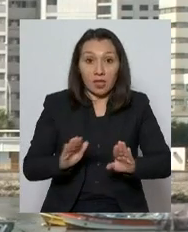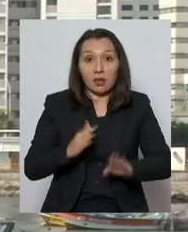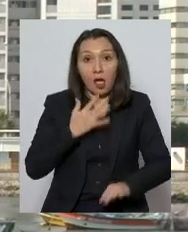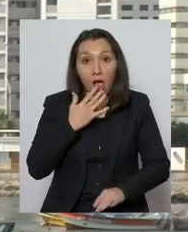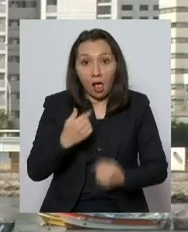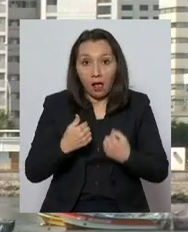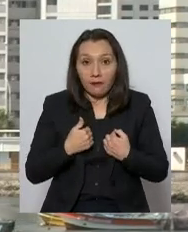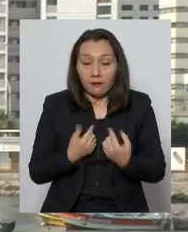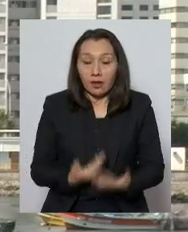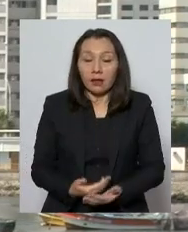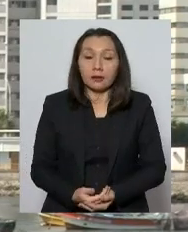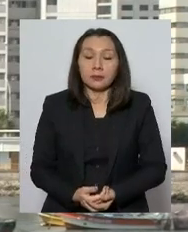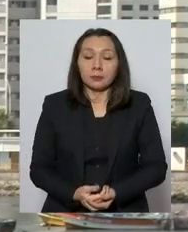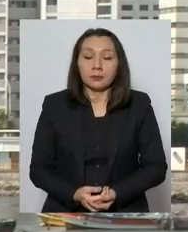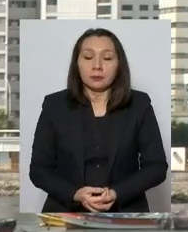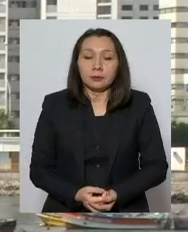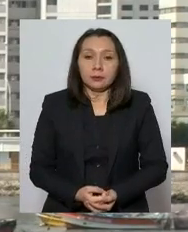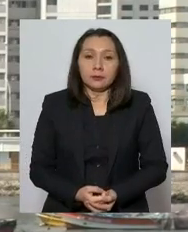palabras.